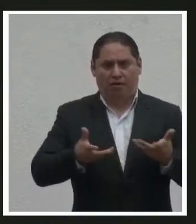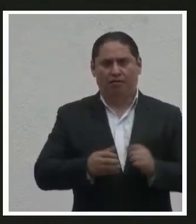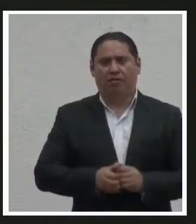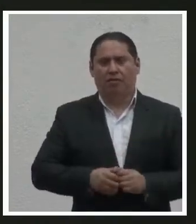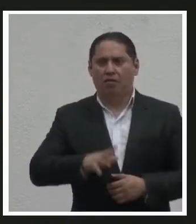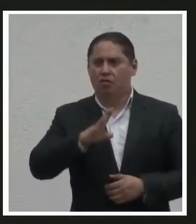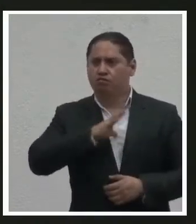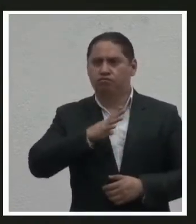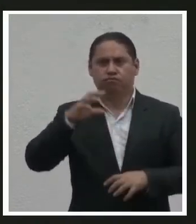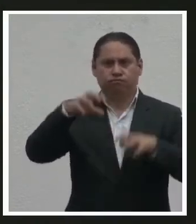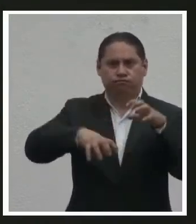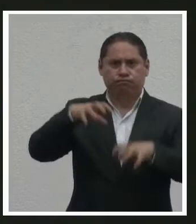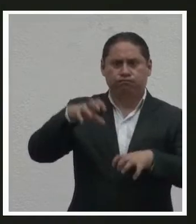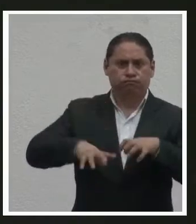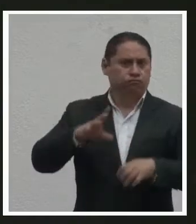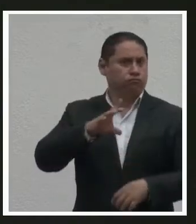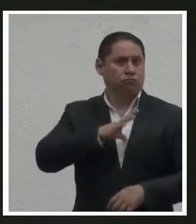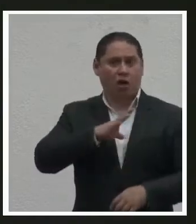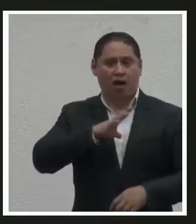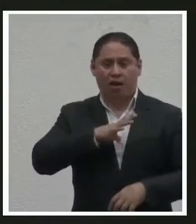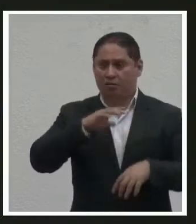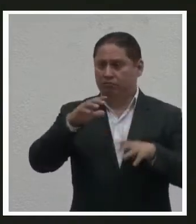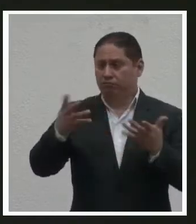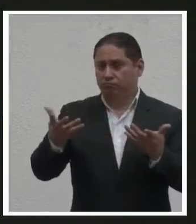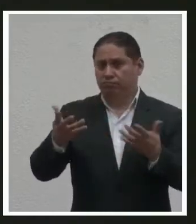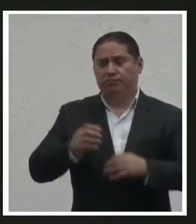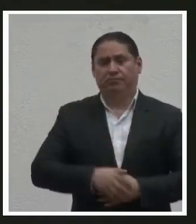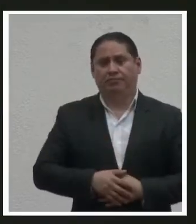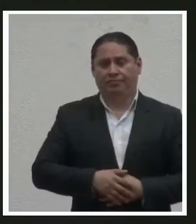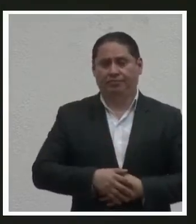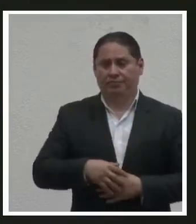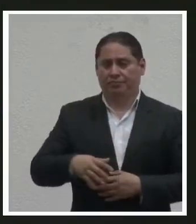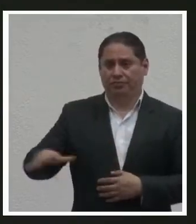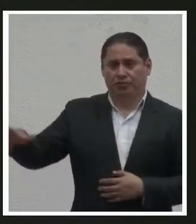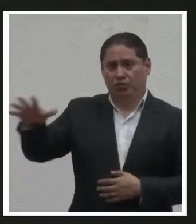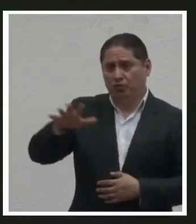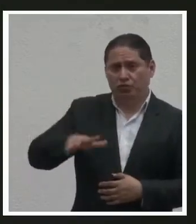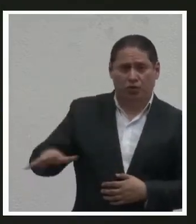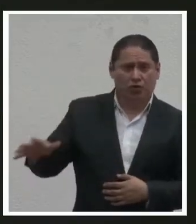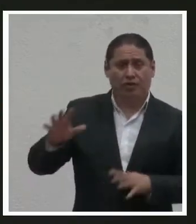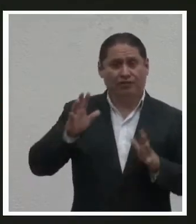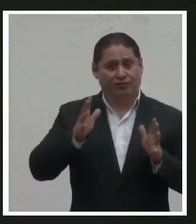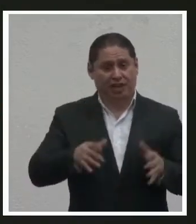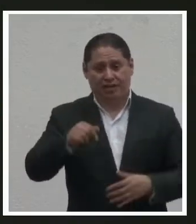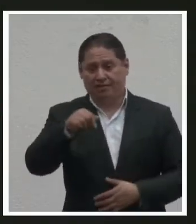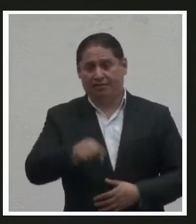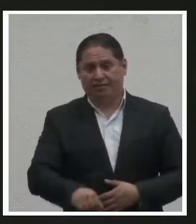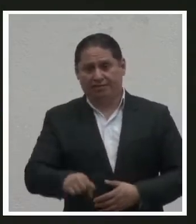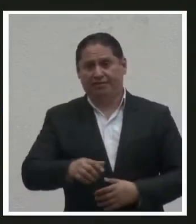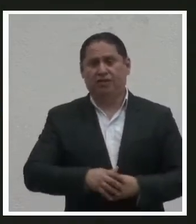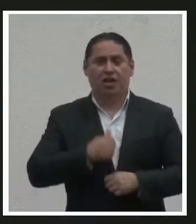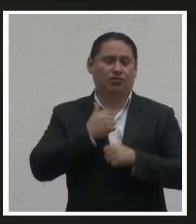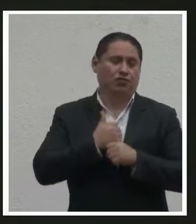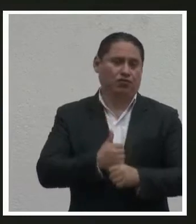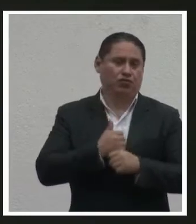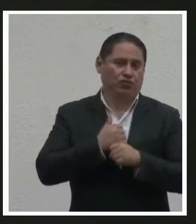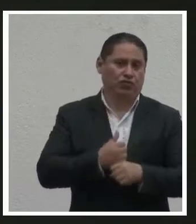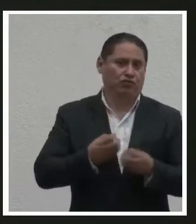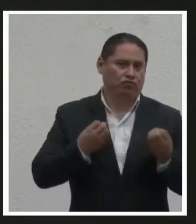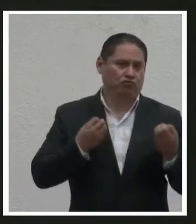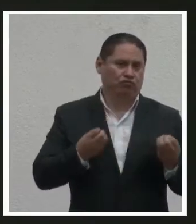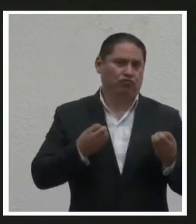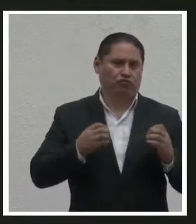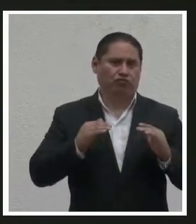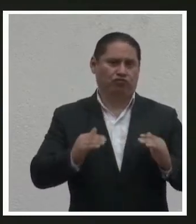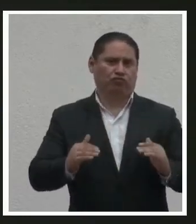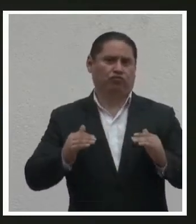que ya vivimos a diario y que todos los que nos encontramos hoy aquí sufrimos los estragos del aumento de